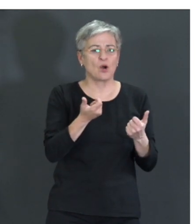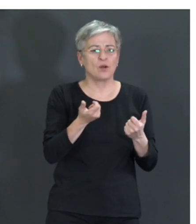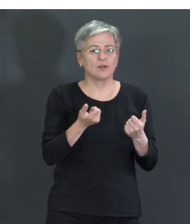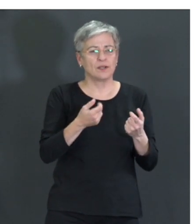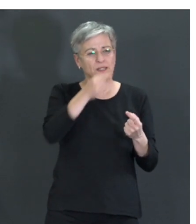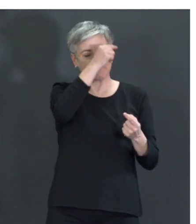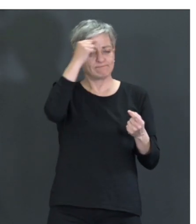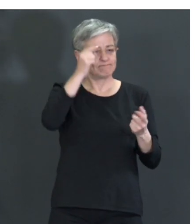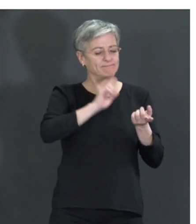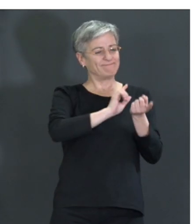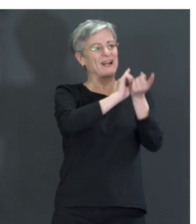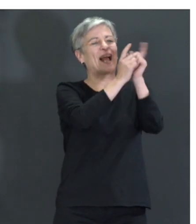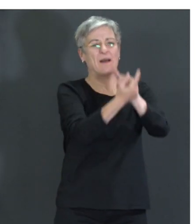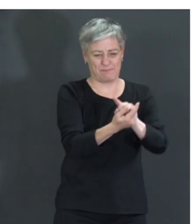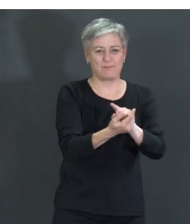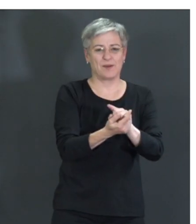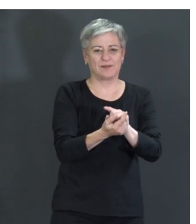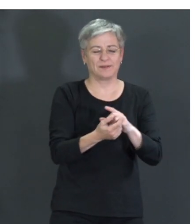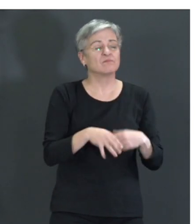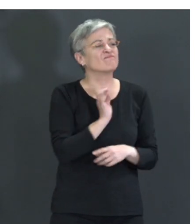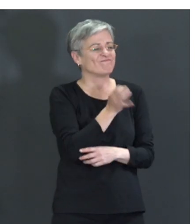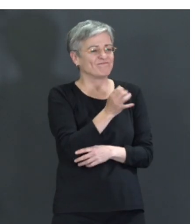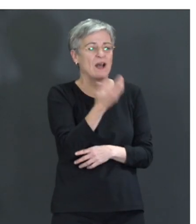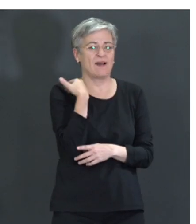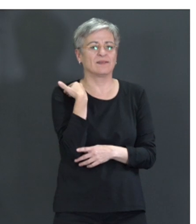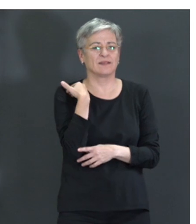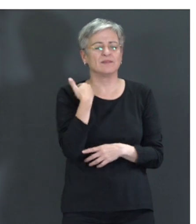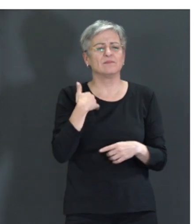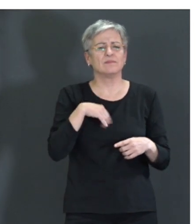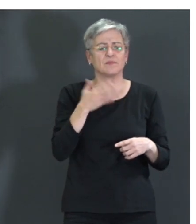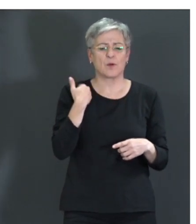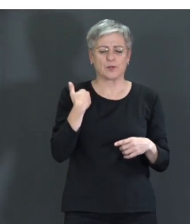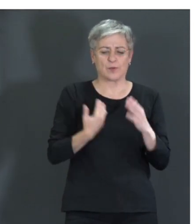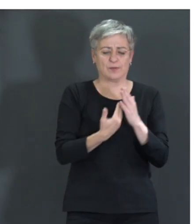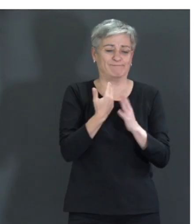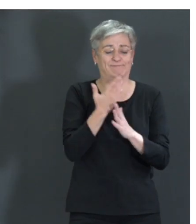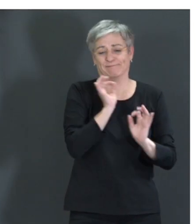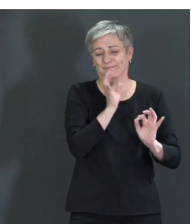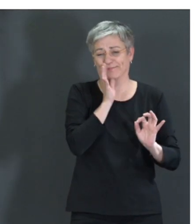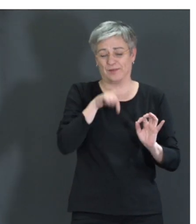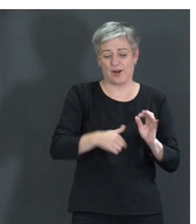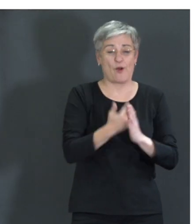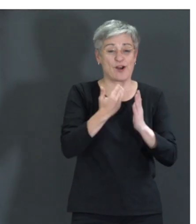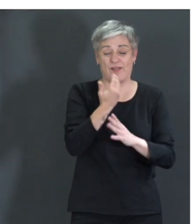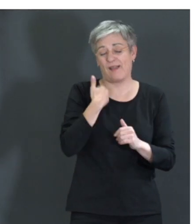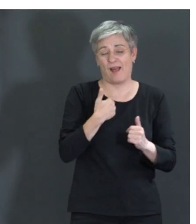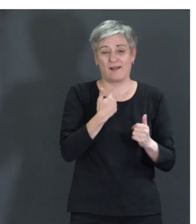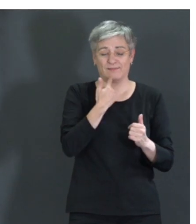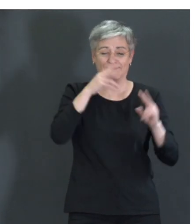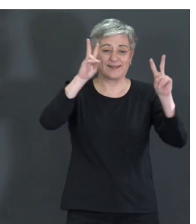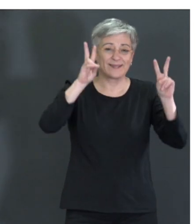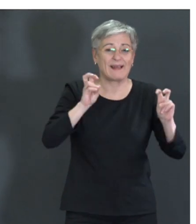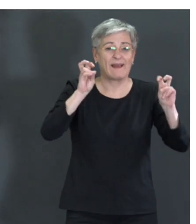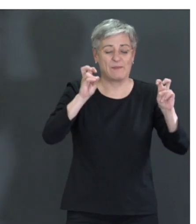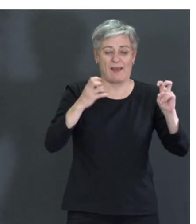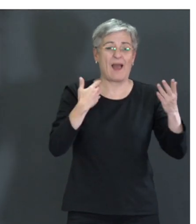ese cambio, ¿no? de mentalidad. Sí, que ya de hecho se ha comentado en otros momentos, ¿no? de estas jornadas, el